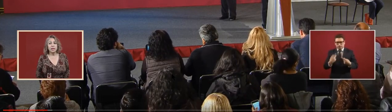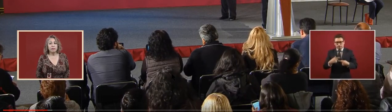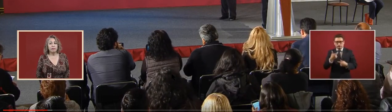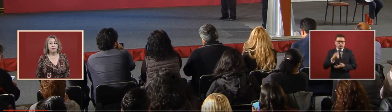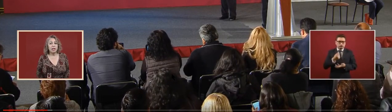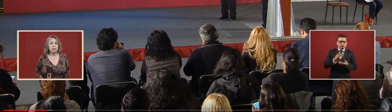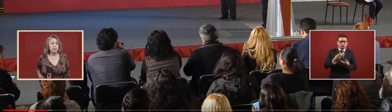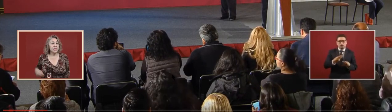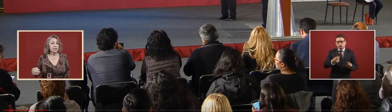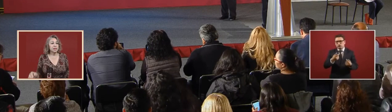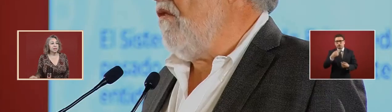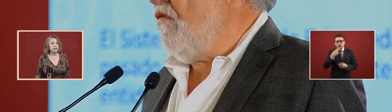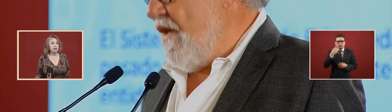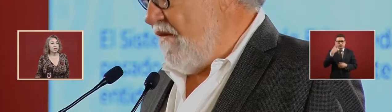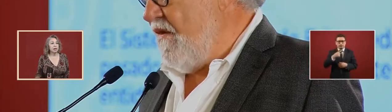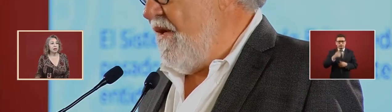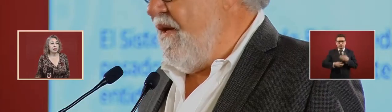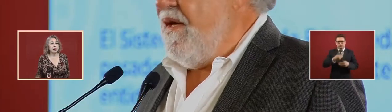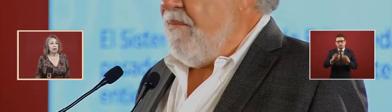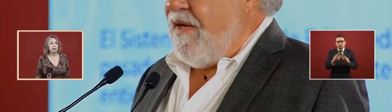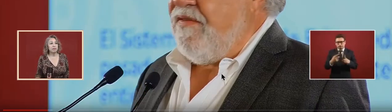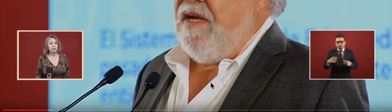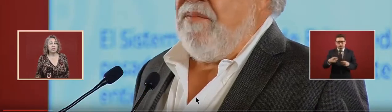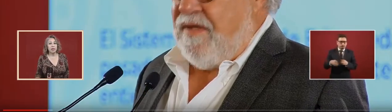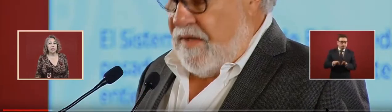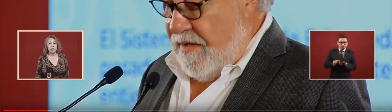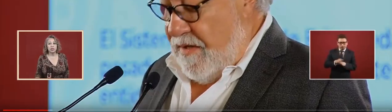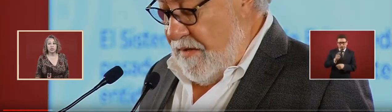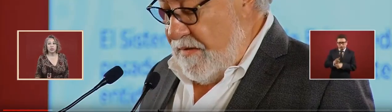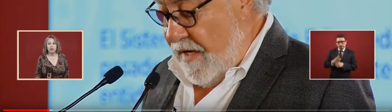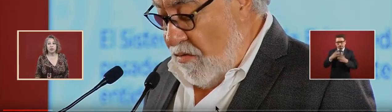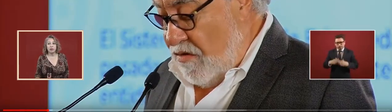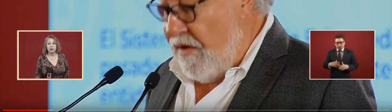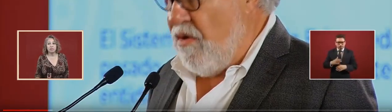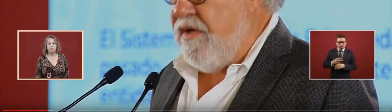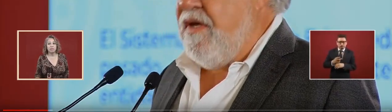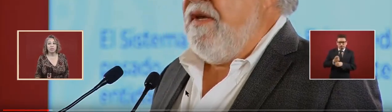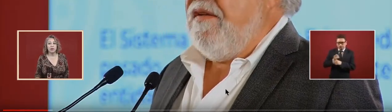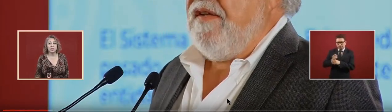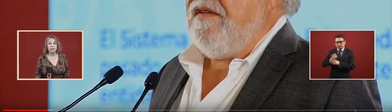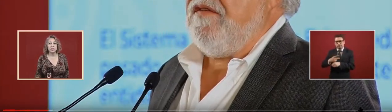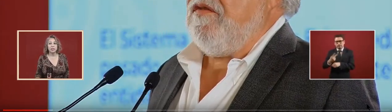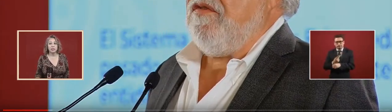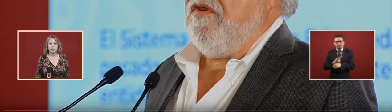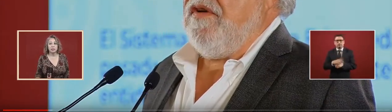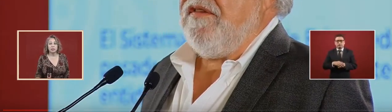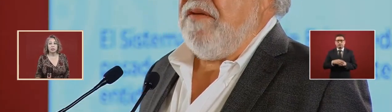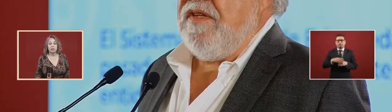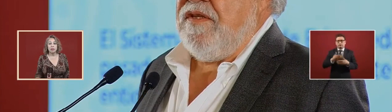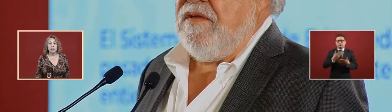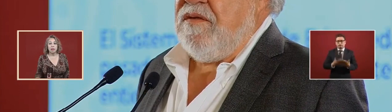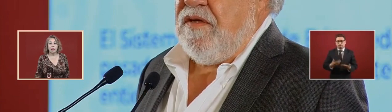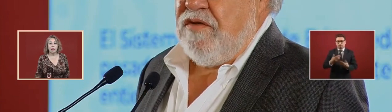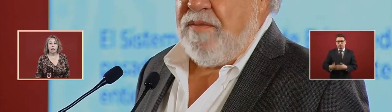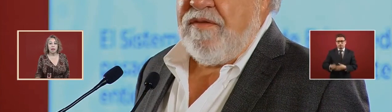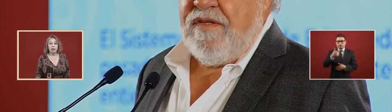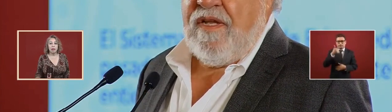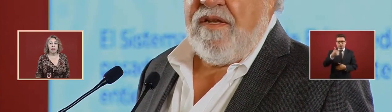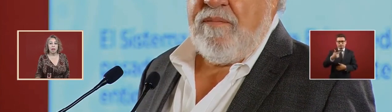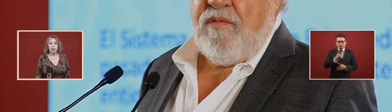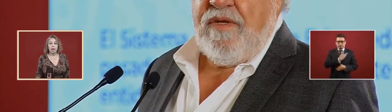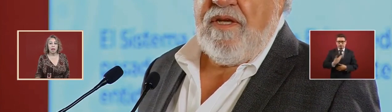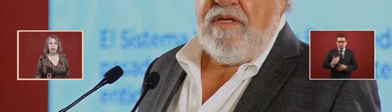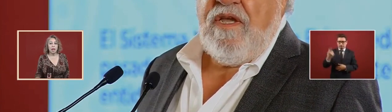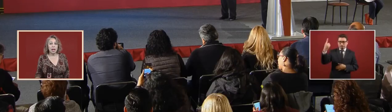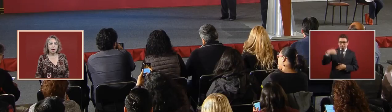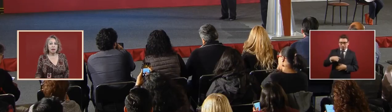and the development of the extraordinary forensics. Siete instrucciones que ha emitido el señor presidente de